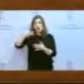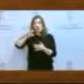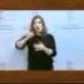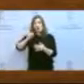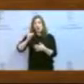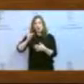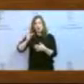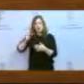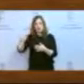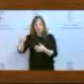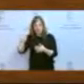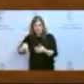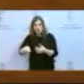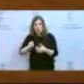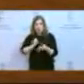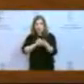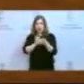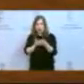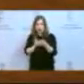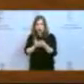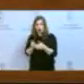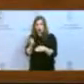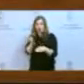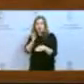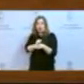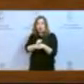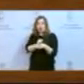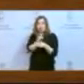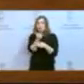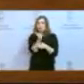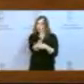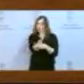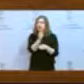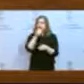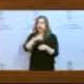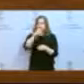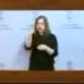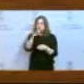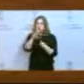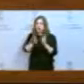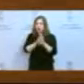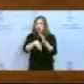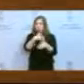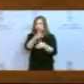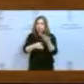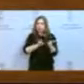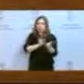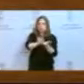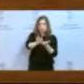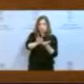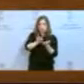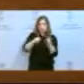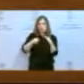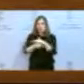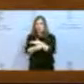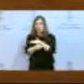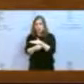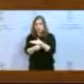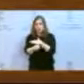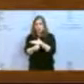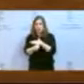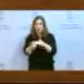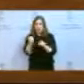la aportación a la Fundación Binjoy de la cantidad suficiente que les permita continuar con el Servicio de Orientación e Inserción Laboral, la Agencia